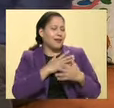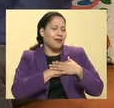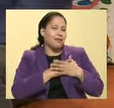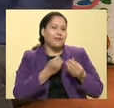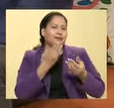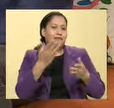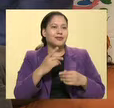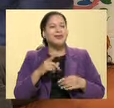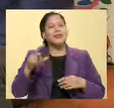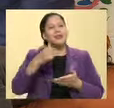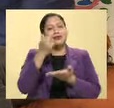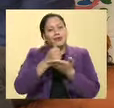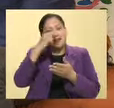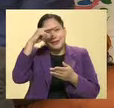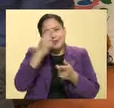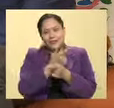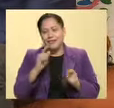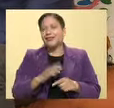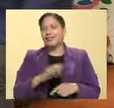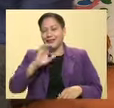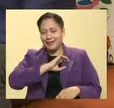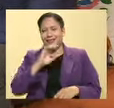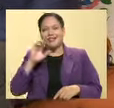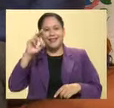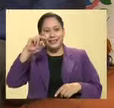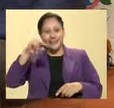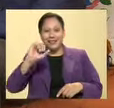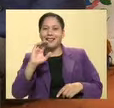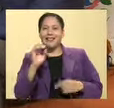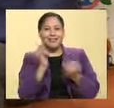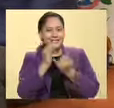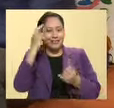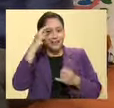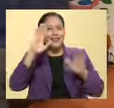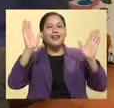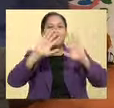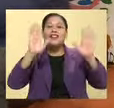pues es la Ciudad de México, ¿no? Te adoro, Nacho. Yo también, Rodrigo. Gracias. Nos vemos. Adiós, sale, bye, hasta mañana.